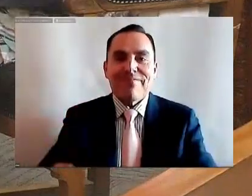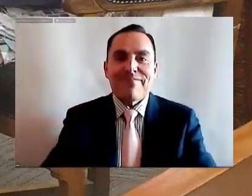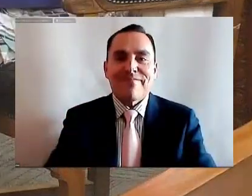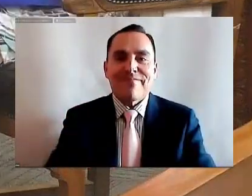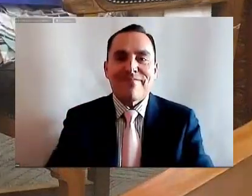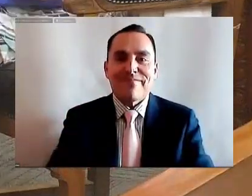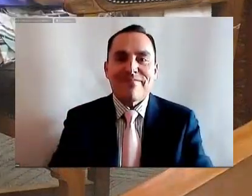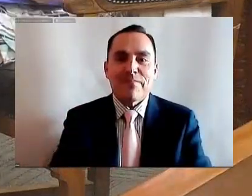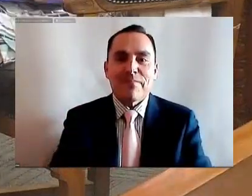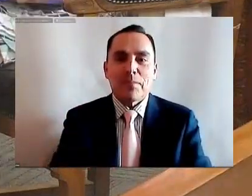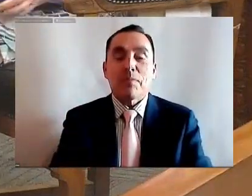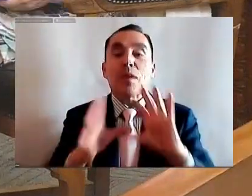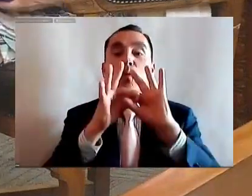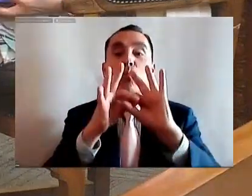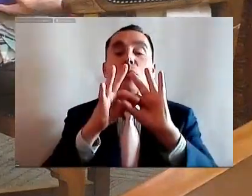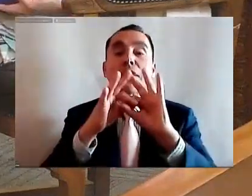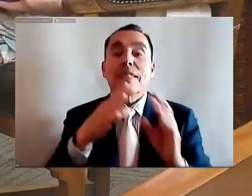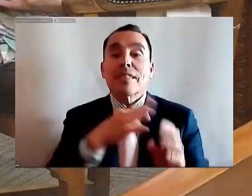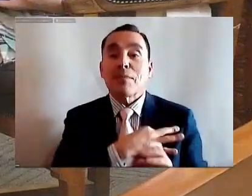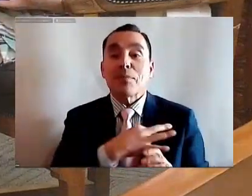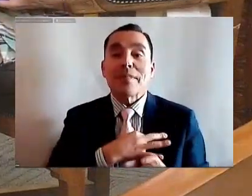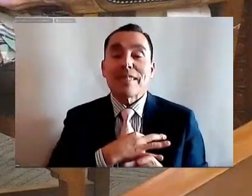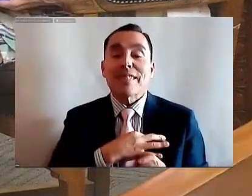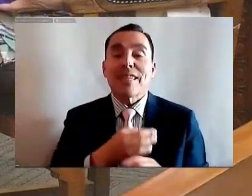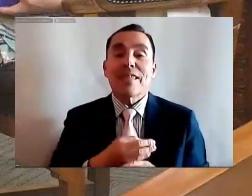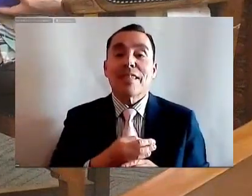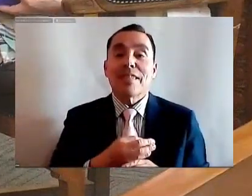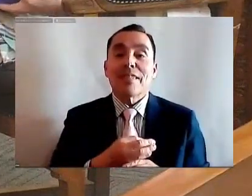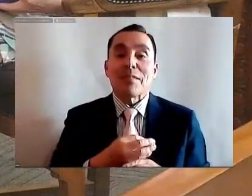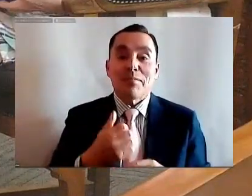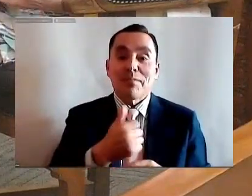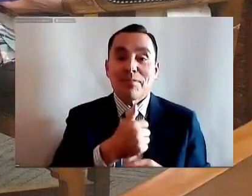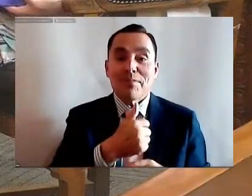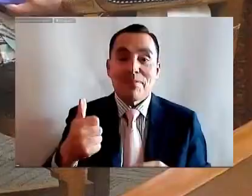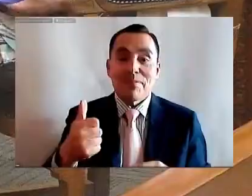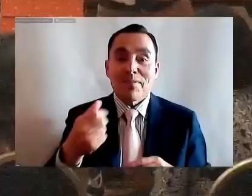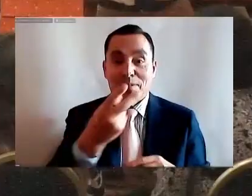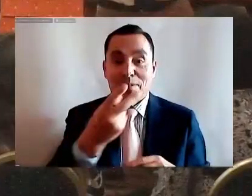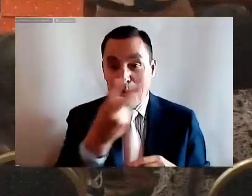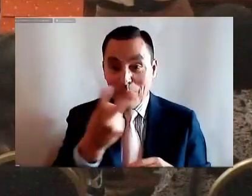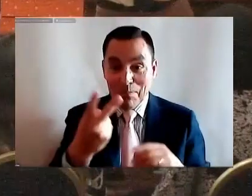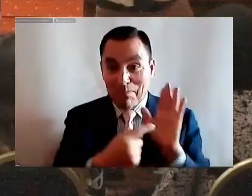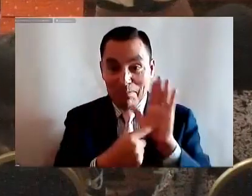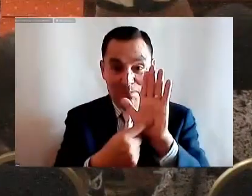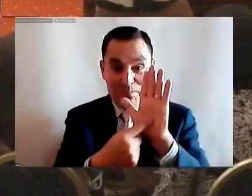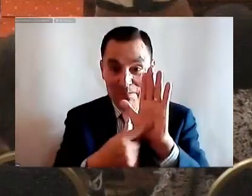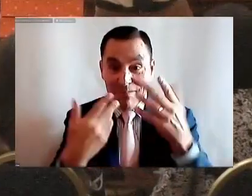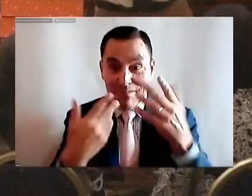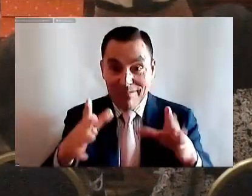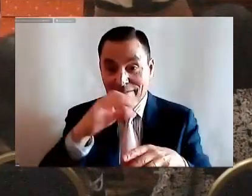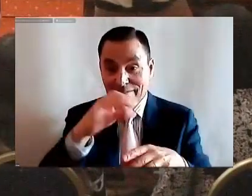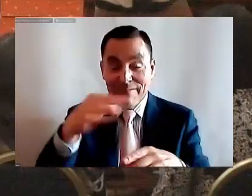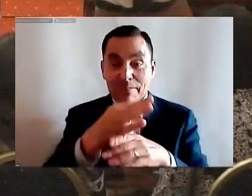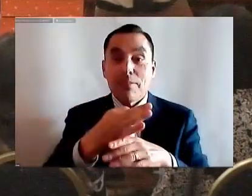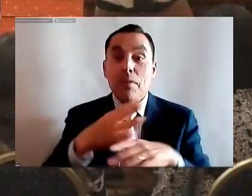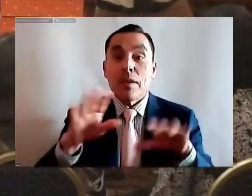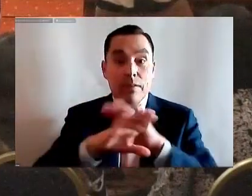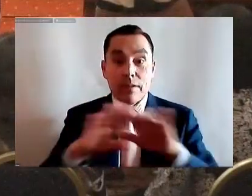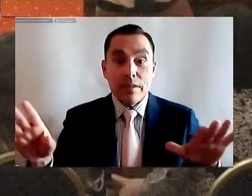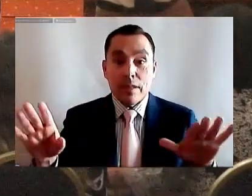Muchas gracias, ministra. Muchas gracias a la y al panelista. Y para finalizar, quisiera dejar con ustedes